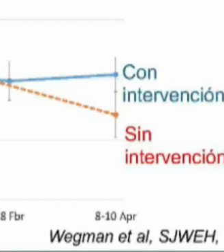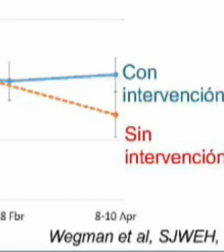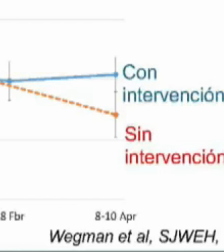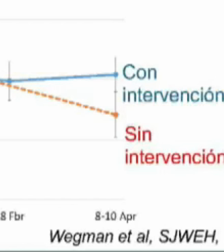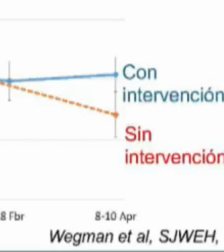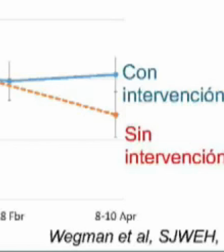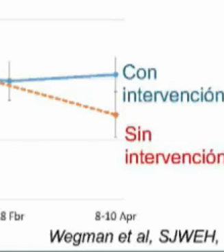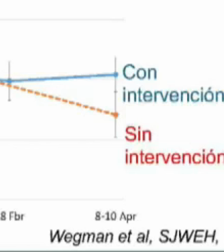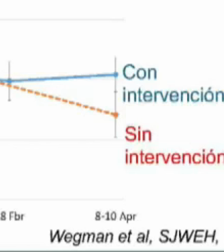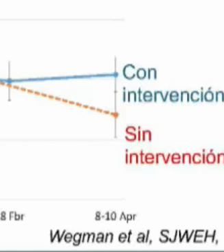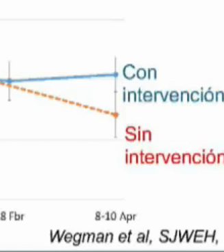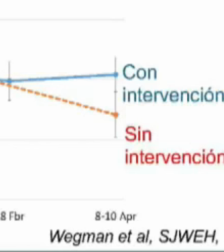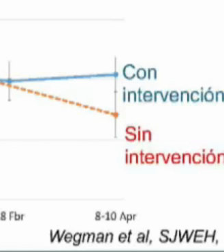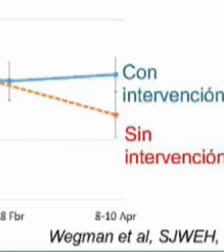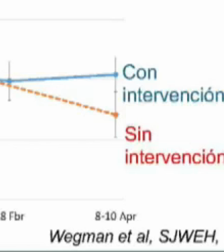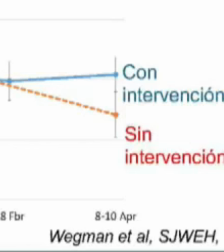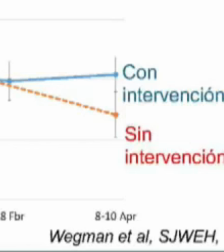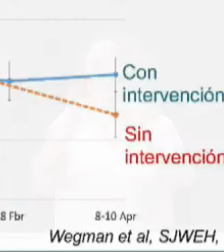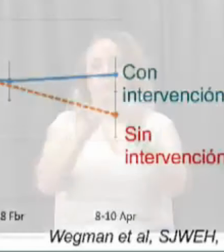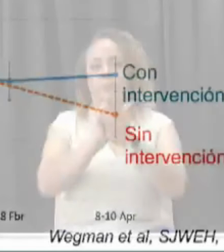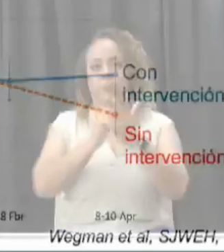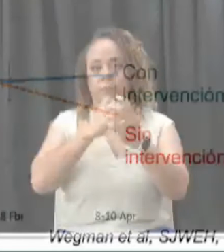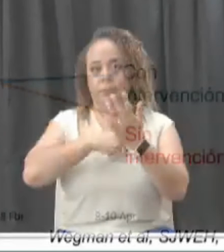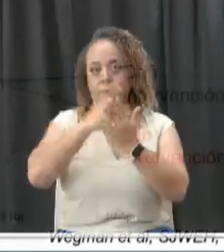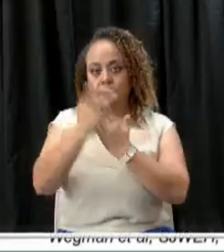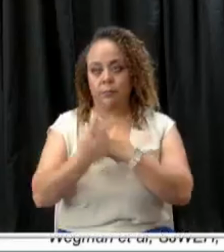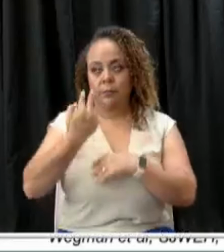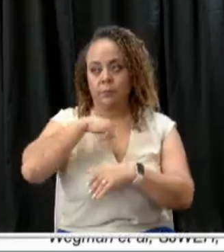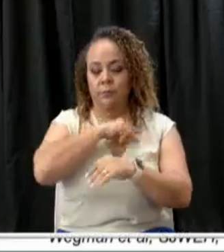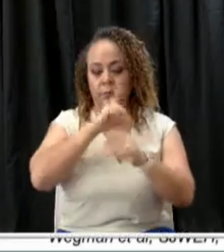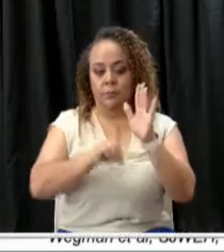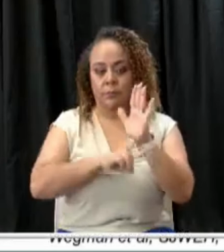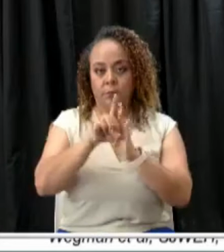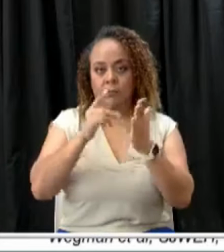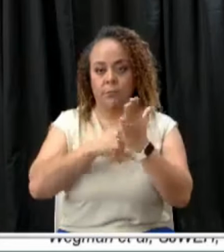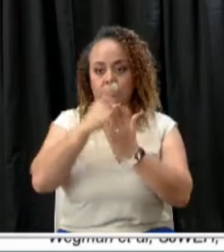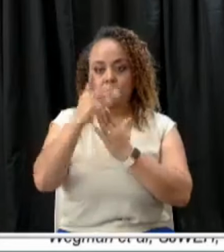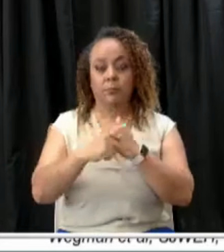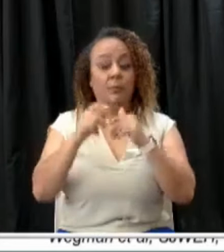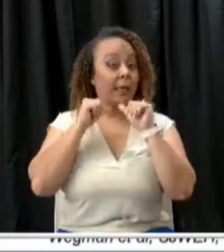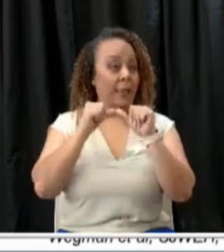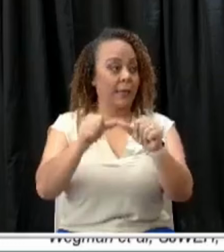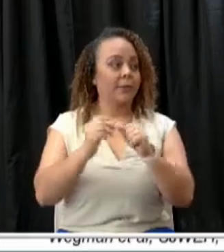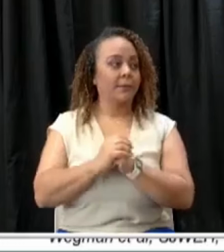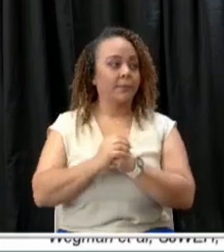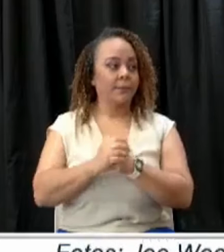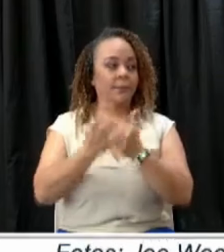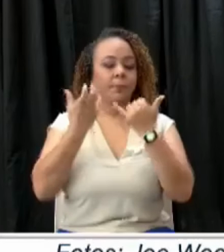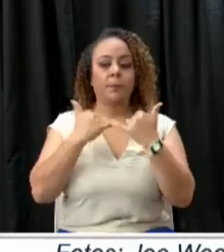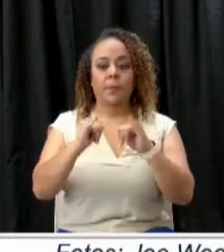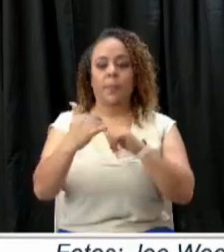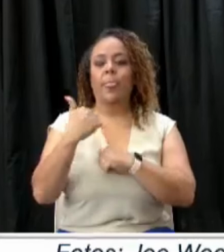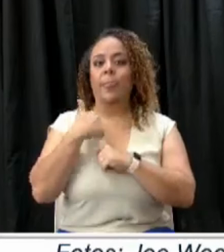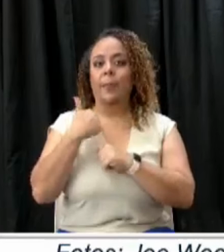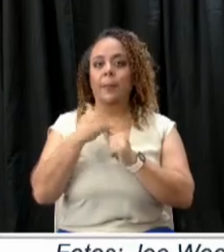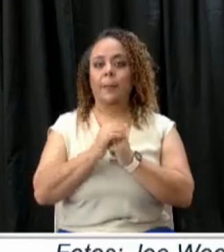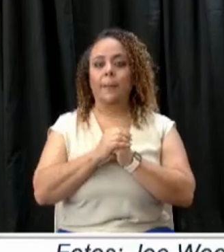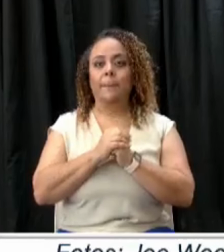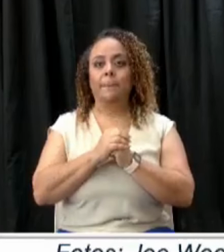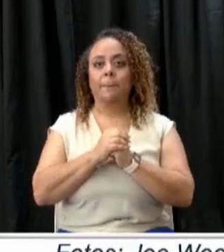intervención. Después de este programa, nosotros desarrollamos el programa Adelante, donde aún hemos tenido